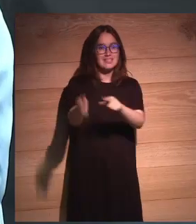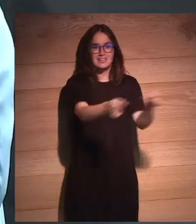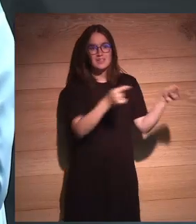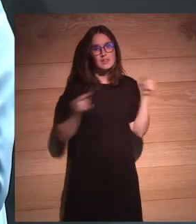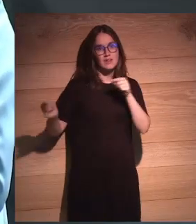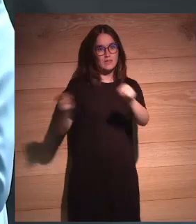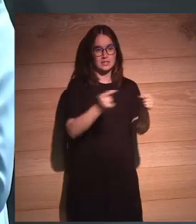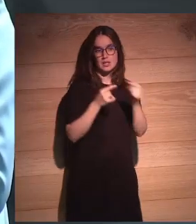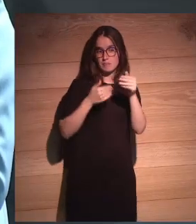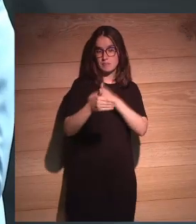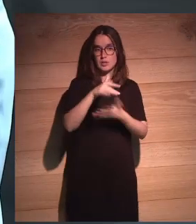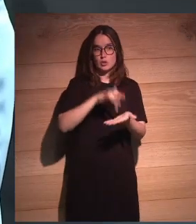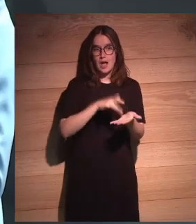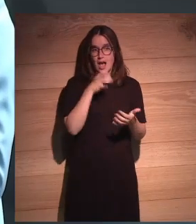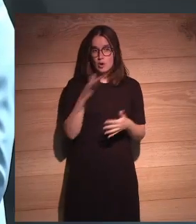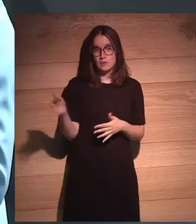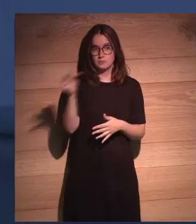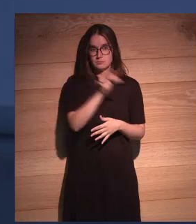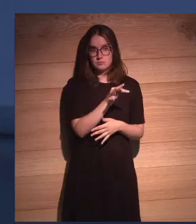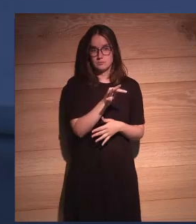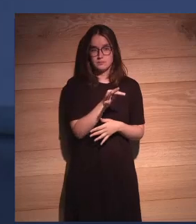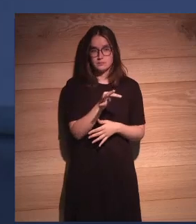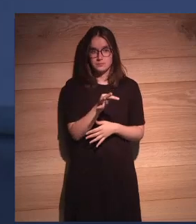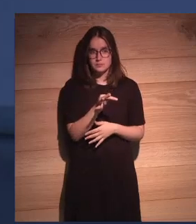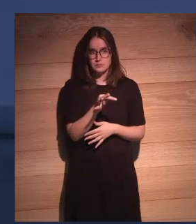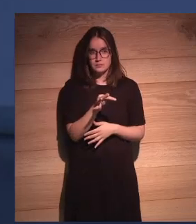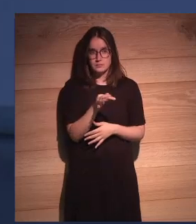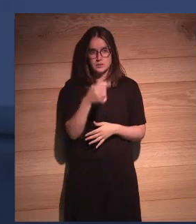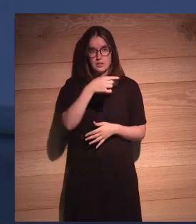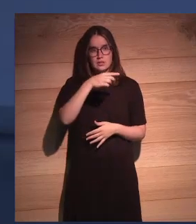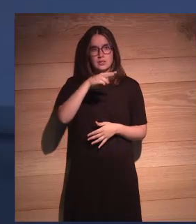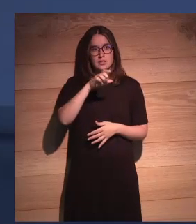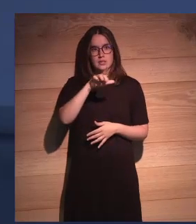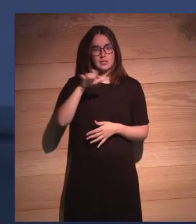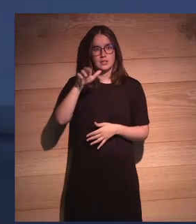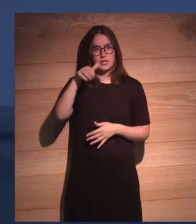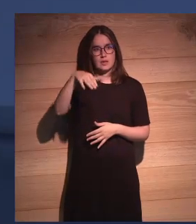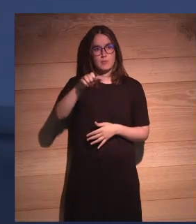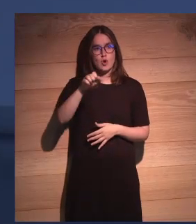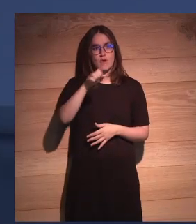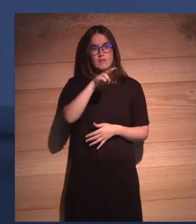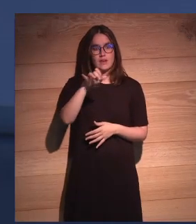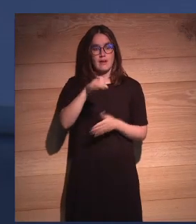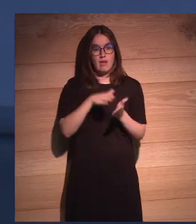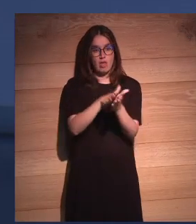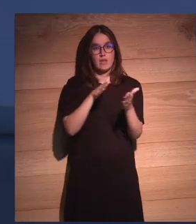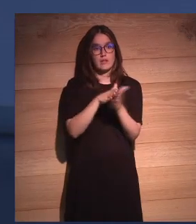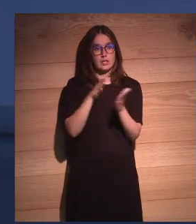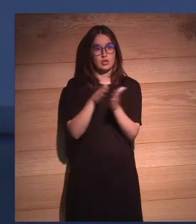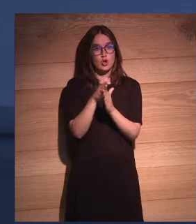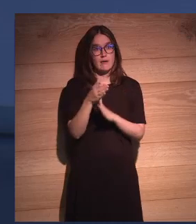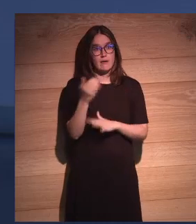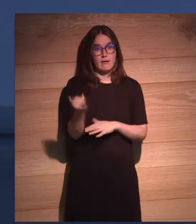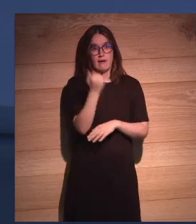debate que va a haber. Yo le voy a dar la palabra a continuación a Guillermo Vega, editor jefe del País